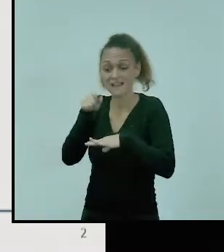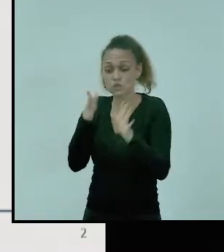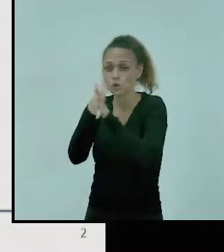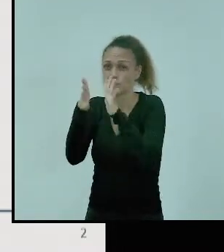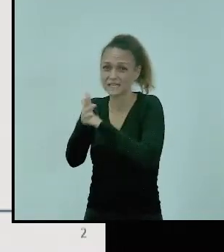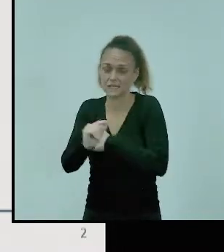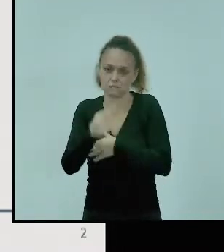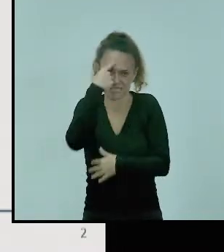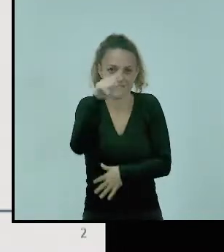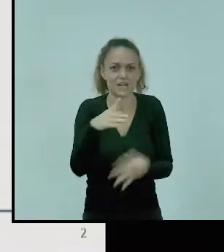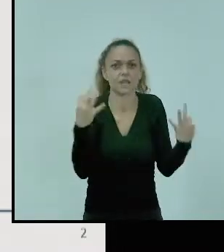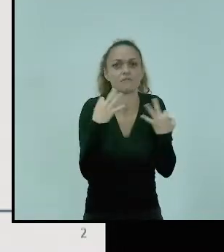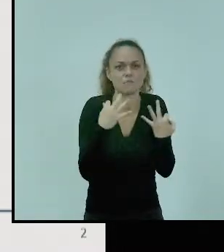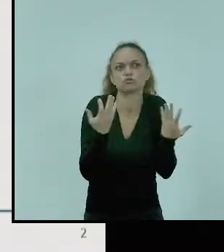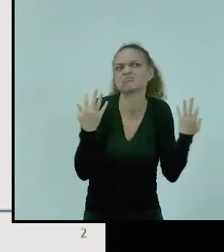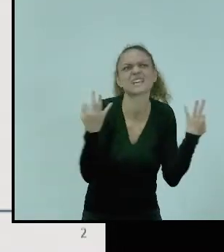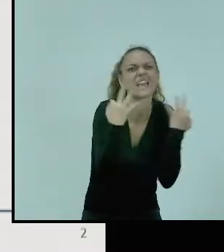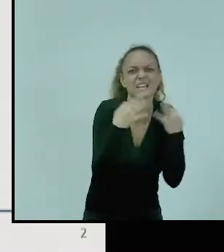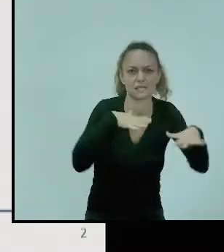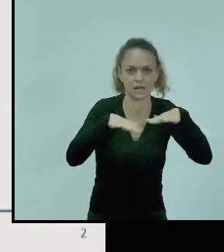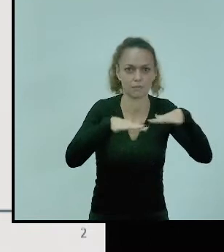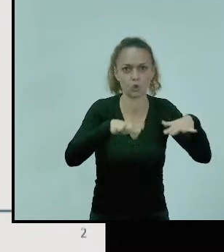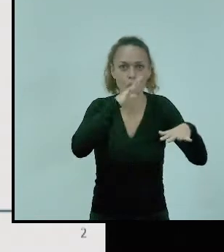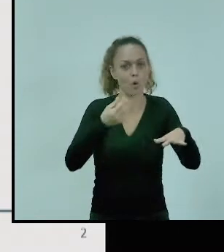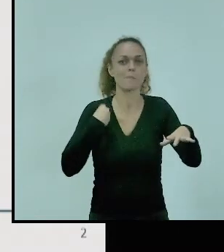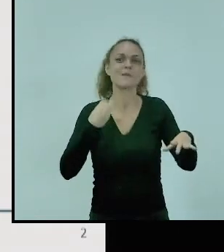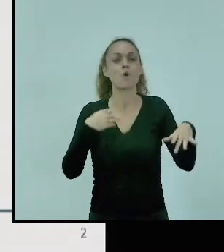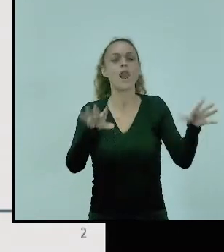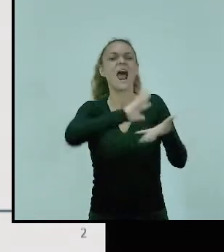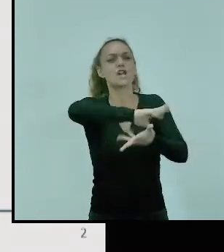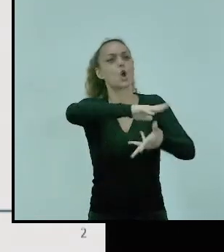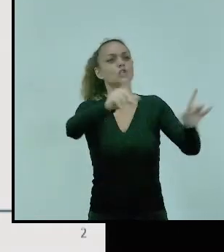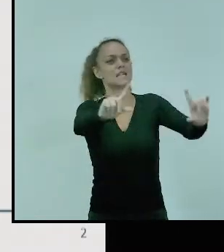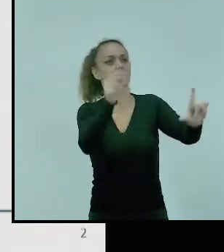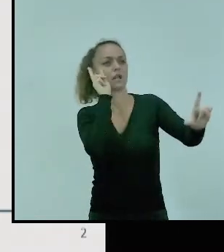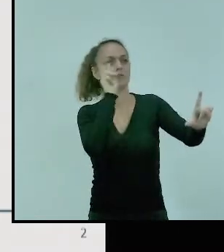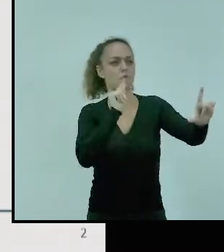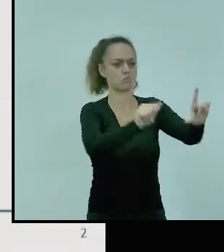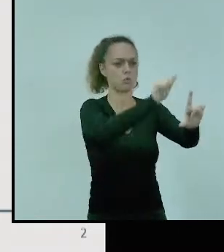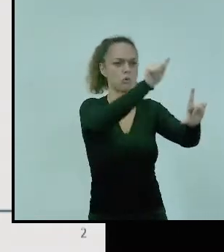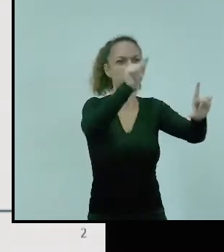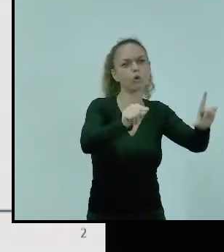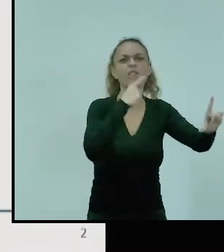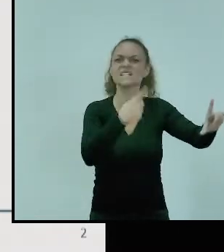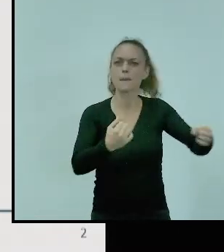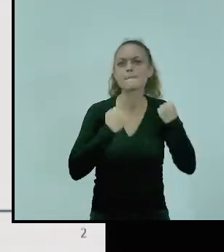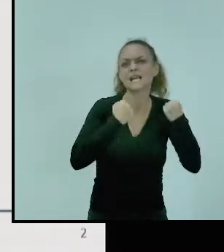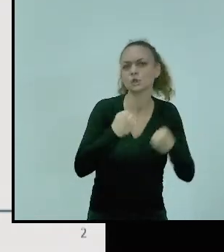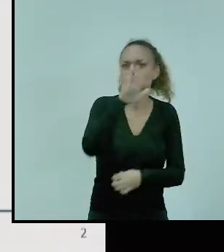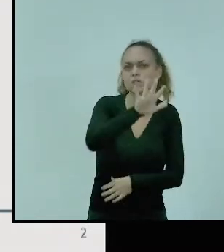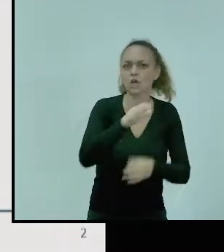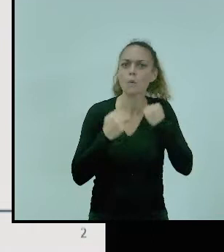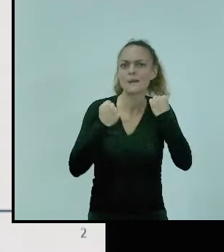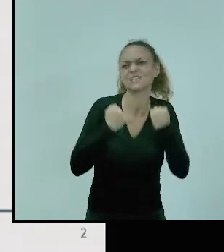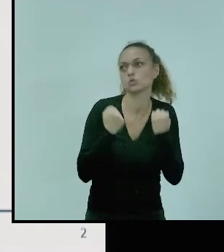aparecen dibujados en los telediarios y que nos hablan a un terremoto magnitud 5, un terremoto magnitud 7, un terremoto